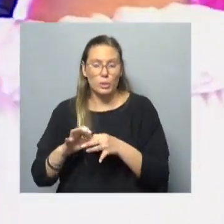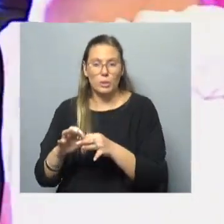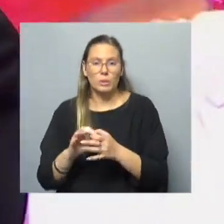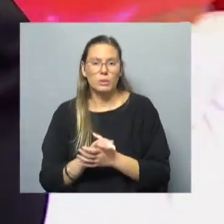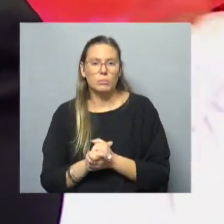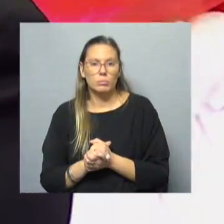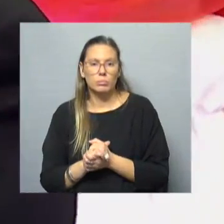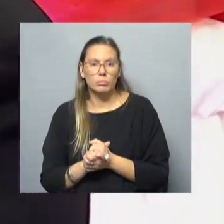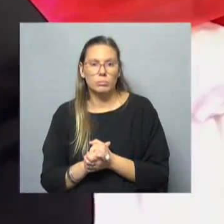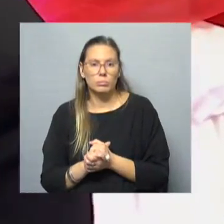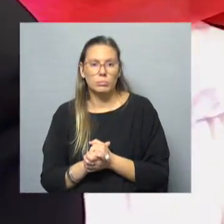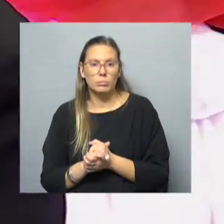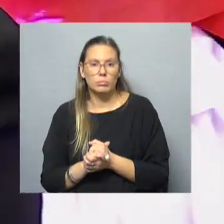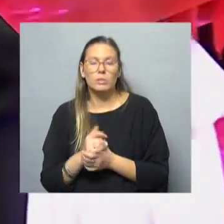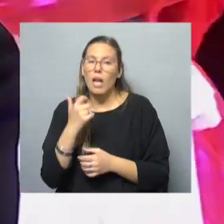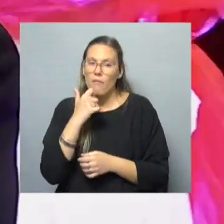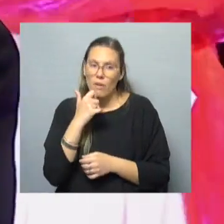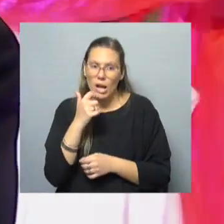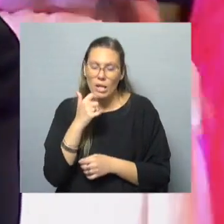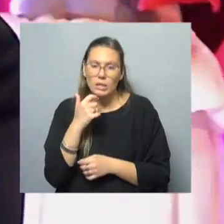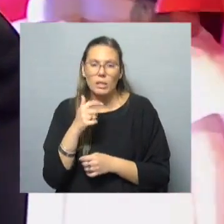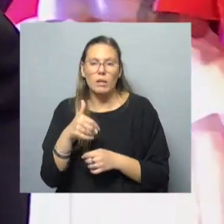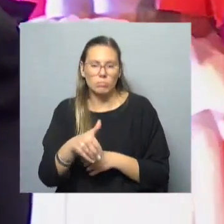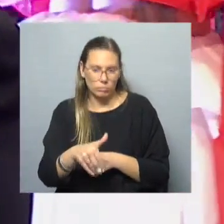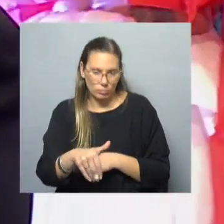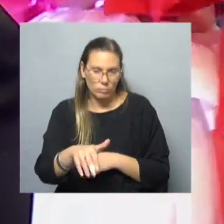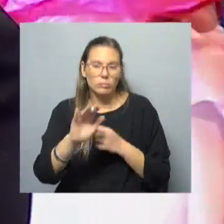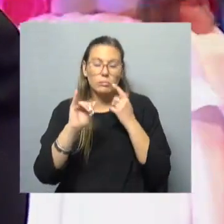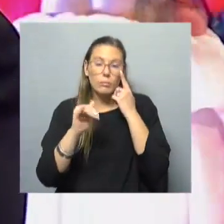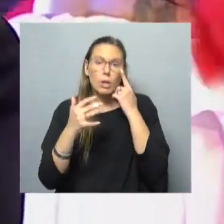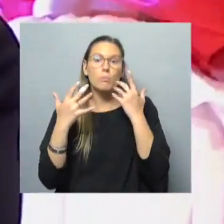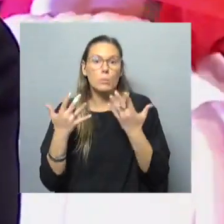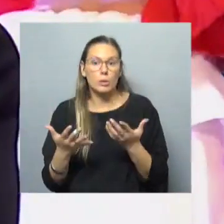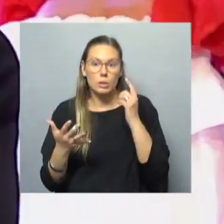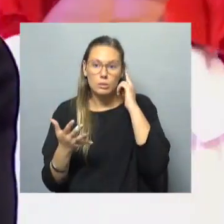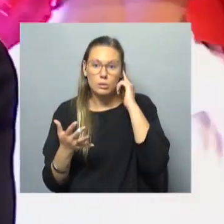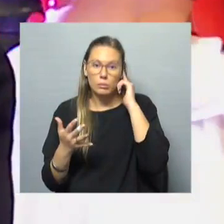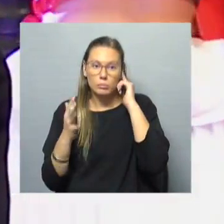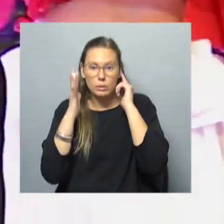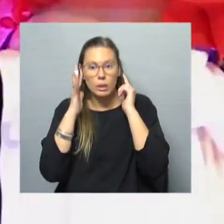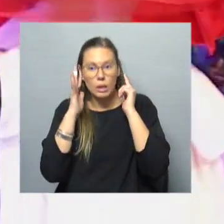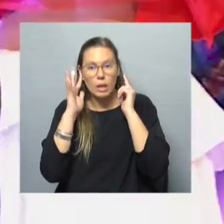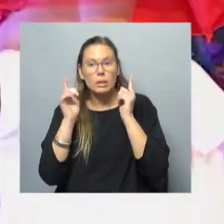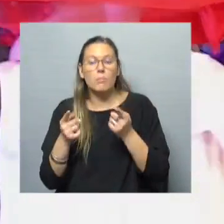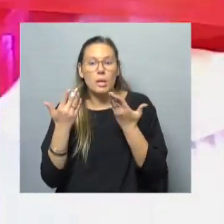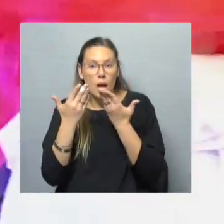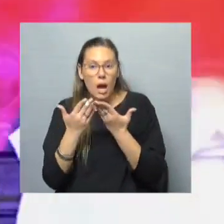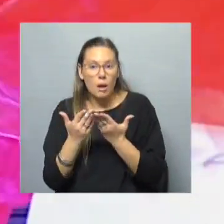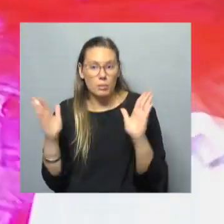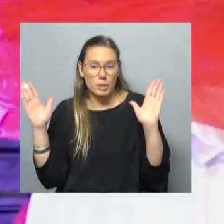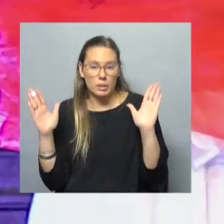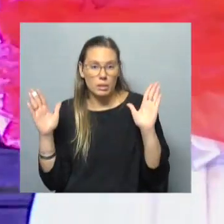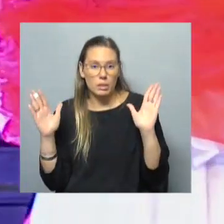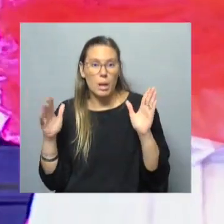juntos. Bien, aún falta muchísimo que recorrer, y por eso justamente también abrir las puertas de